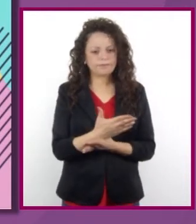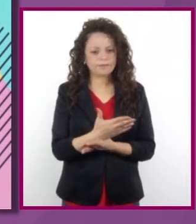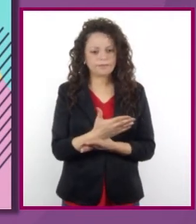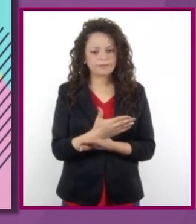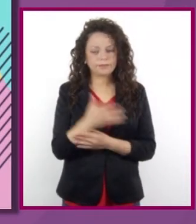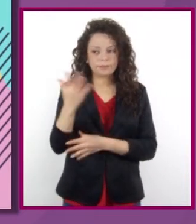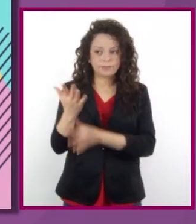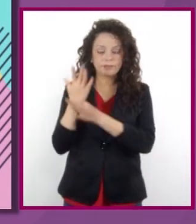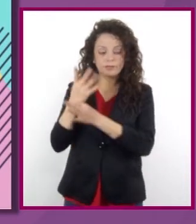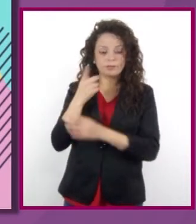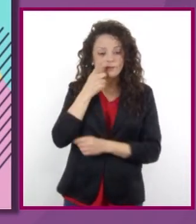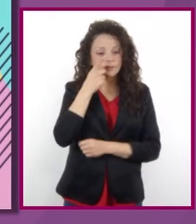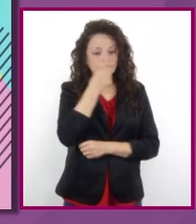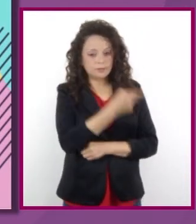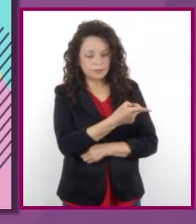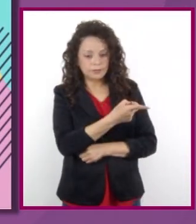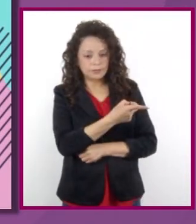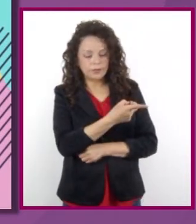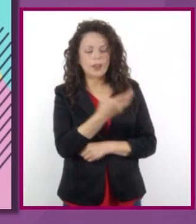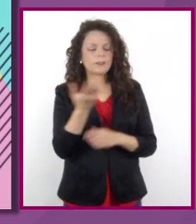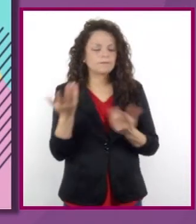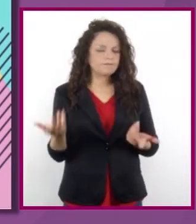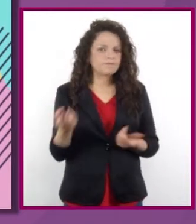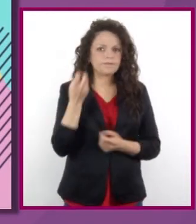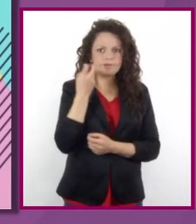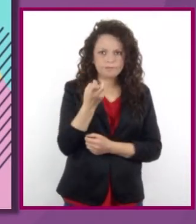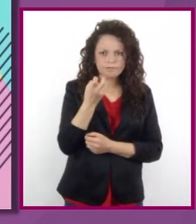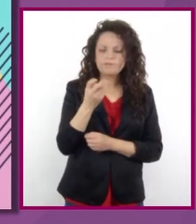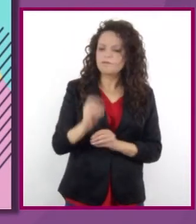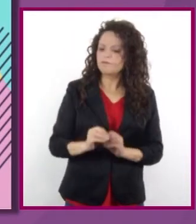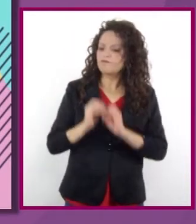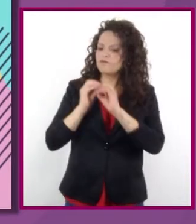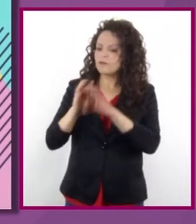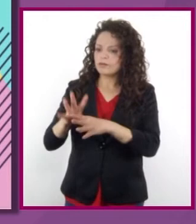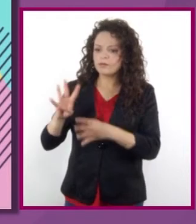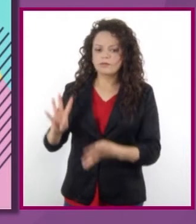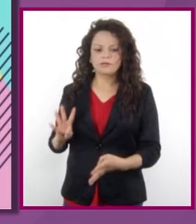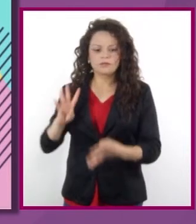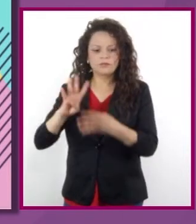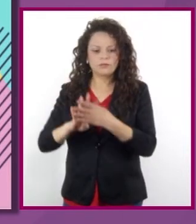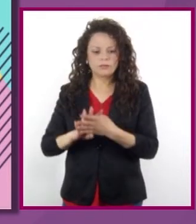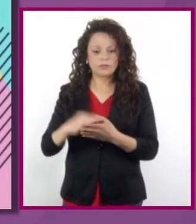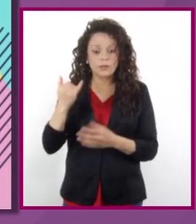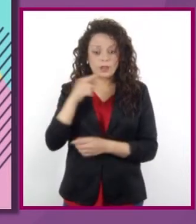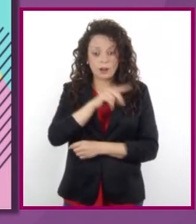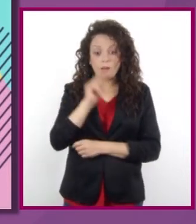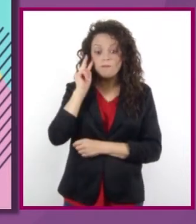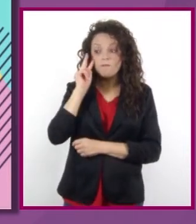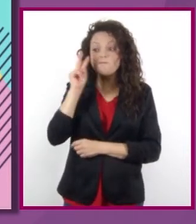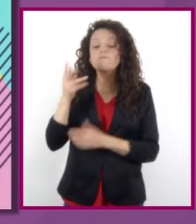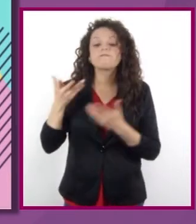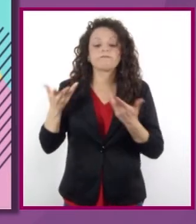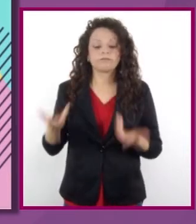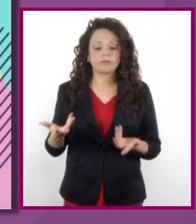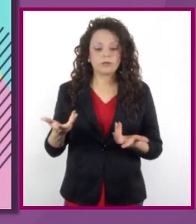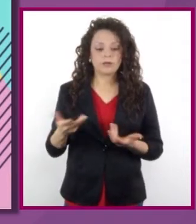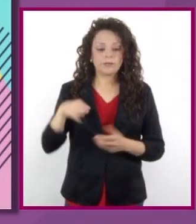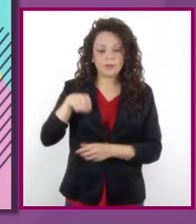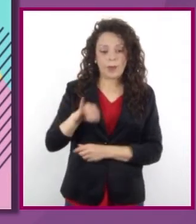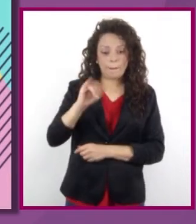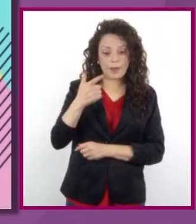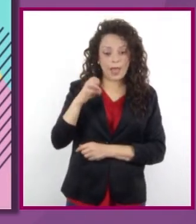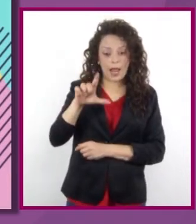a Petlacacatl: llevad a este y ponedle en la cárcel del tablón y mirad por él. Miguel León